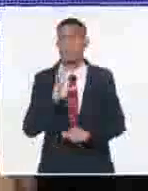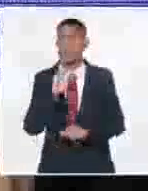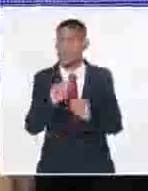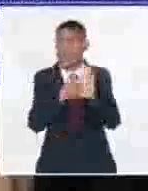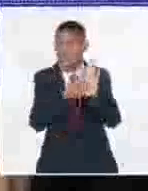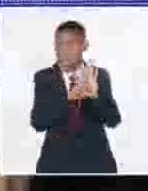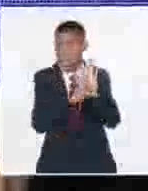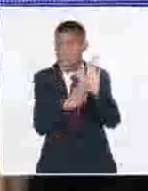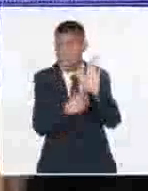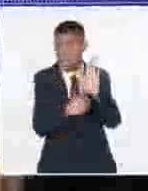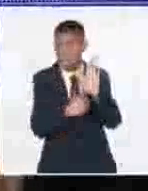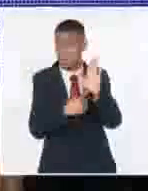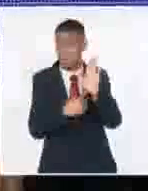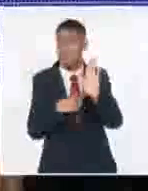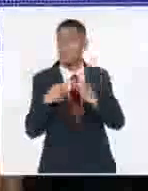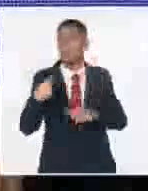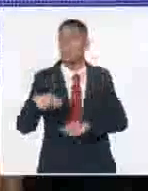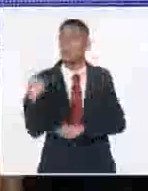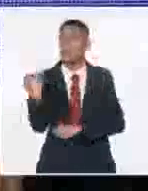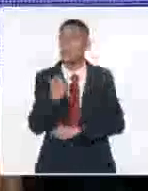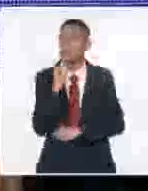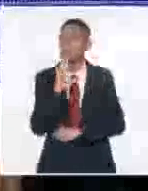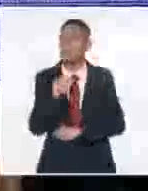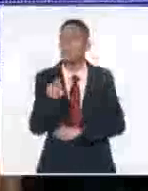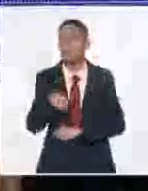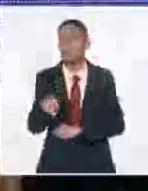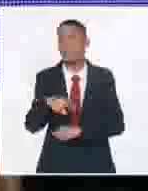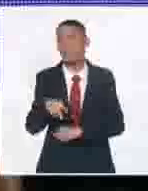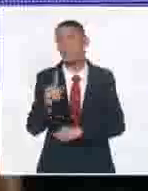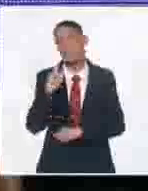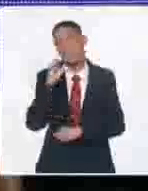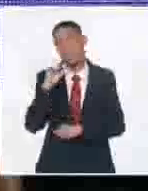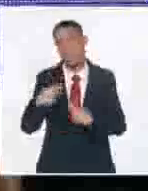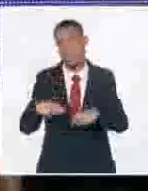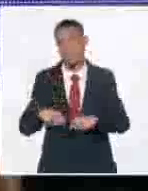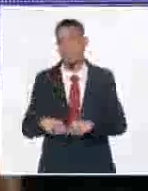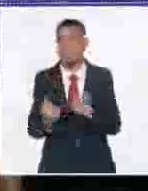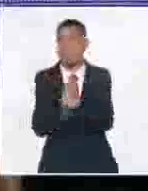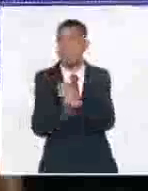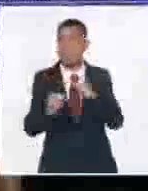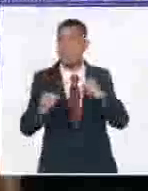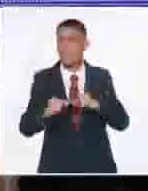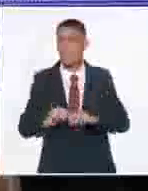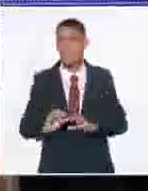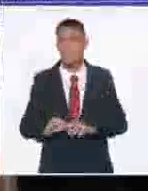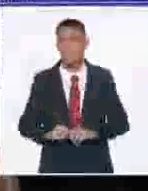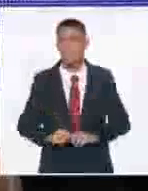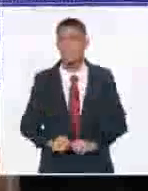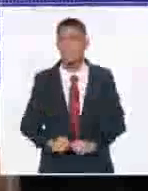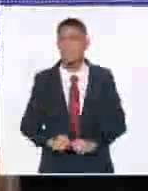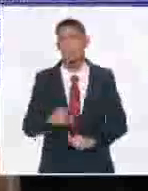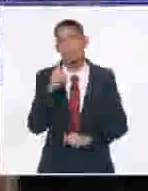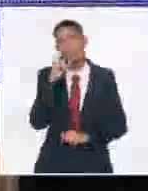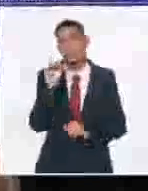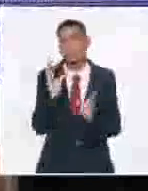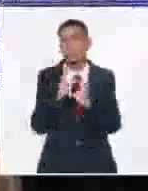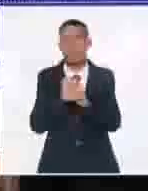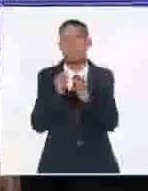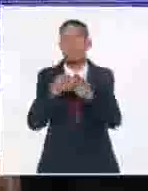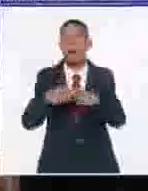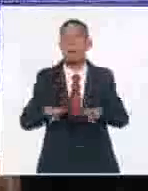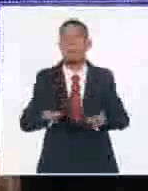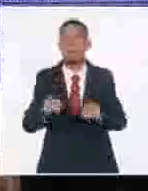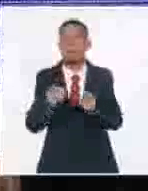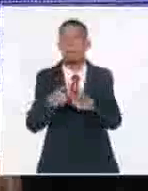convenios internacionales pertinentes. No habrá paz amplia,